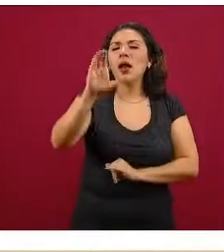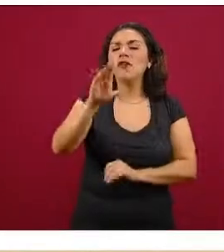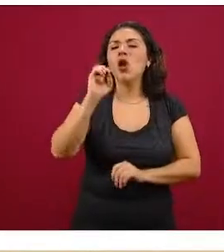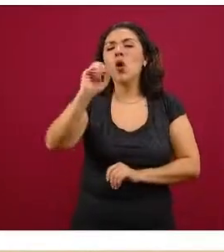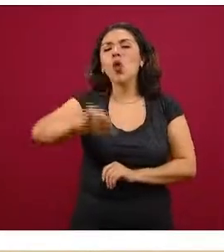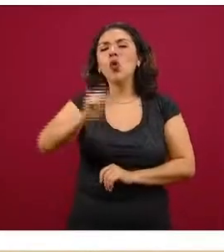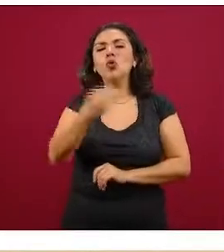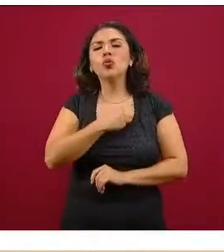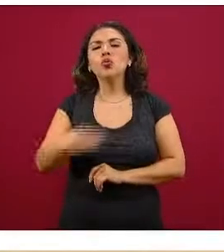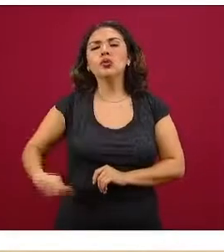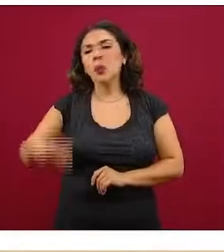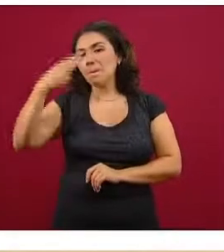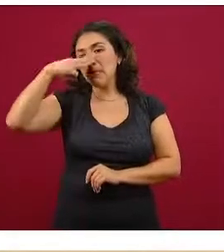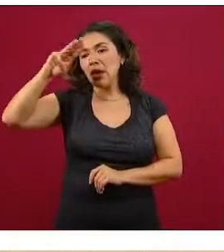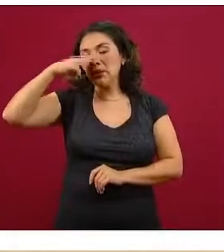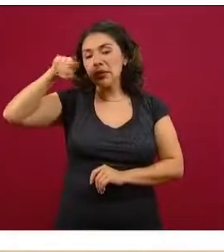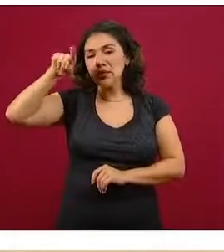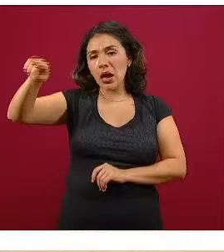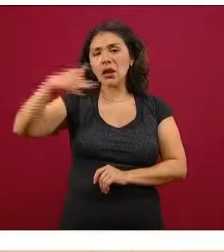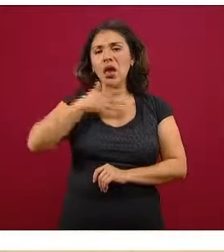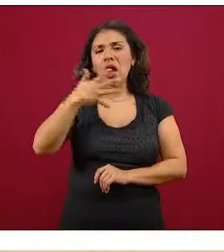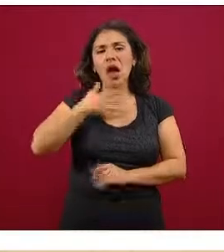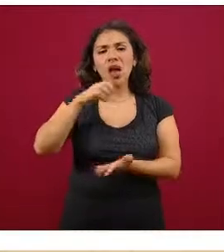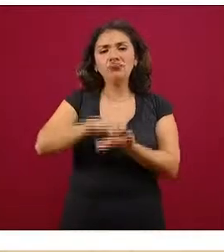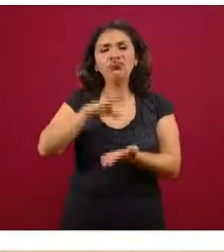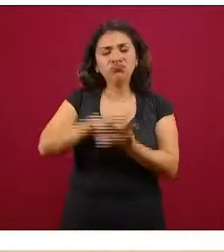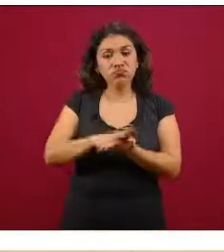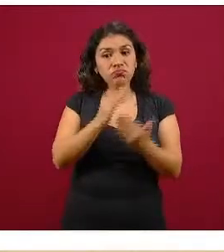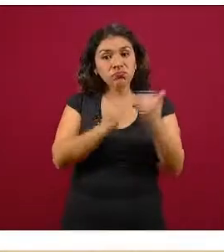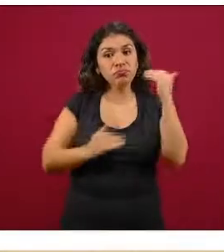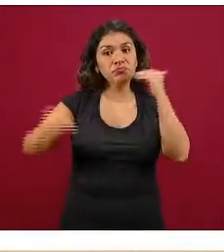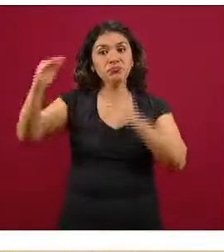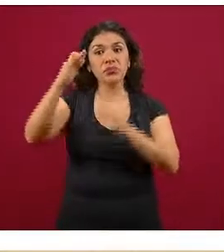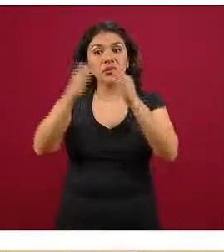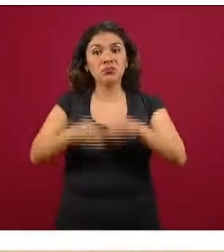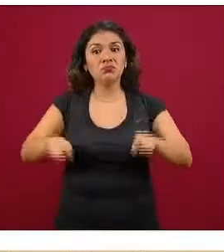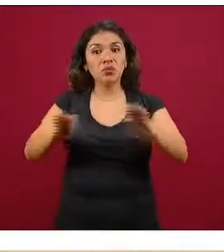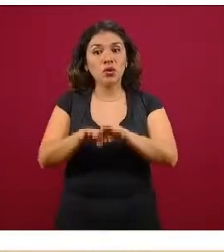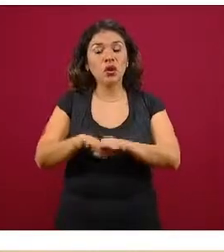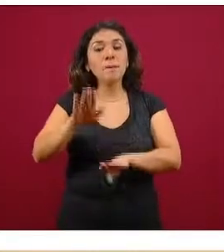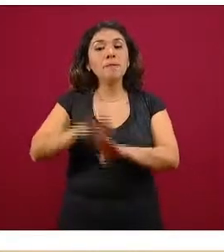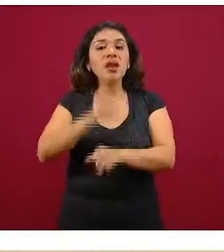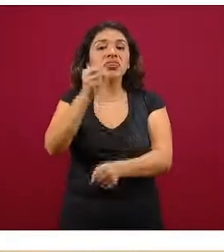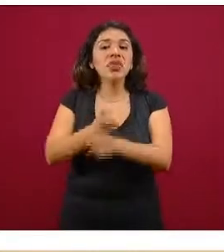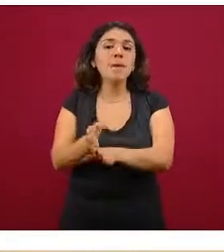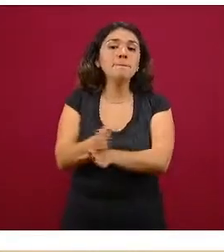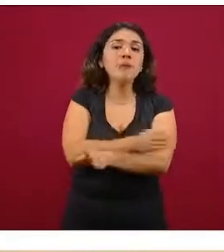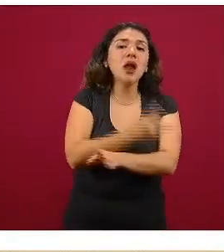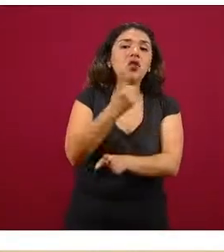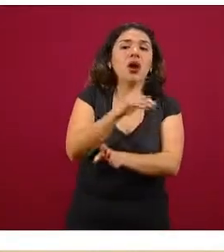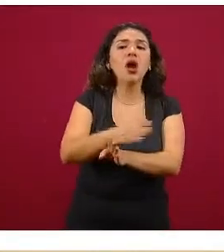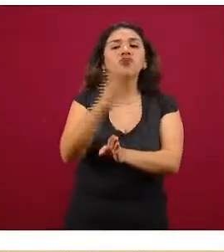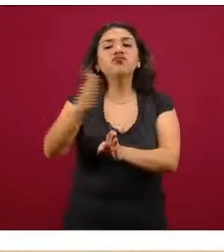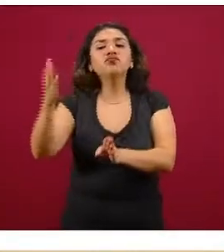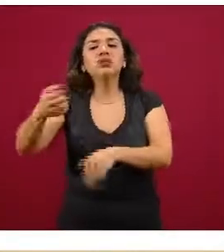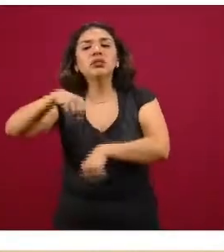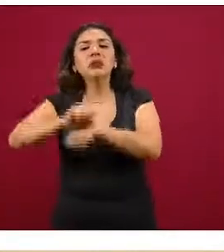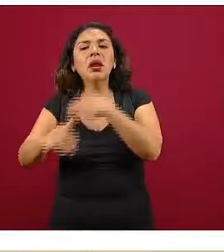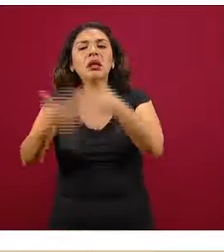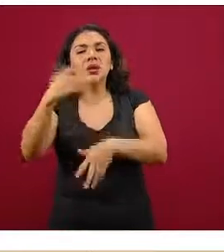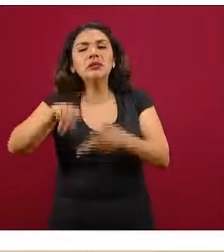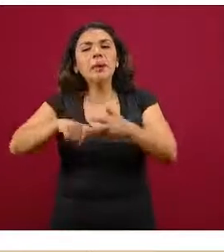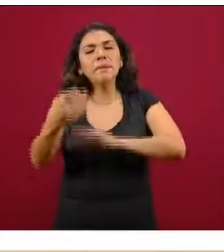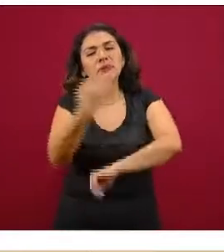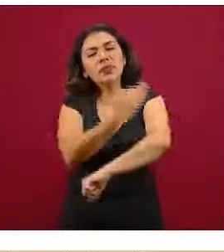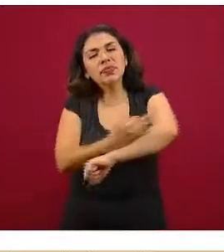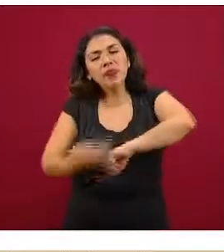de Mexicali. Ellos tuvieron un incremento importante de la transmisión más temprano que todos los demás en la semana 15, disminuye